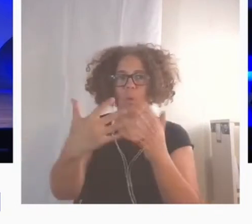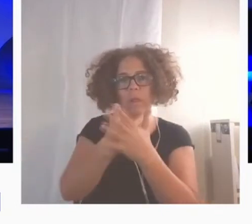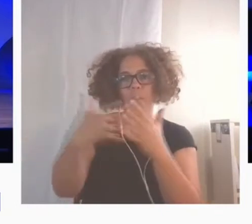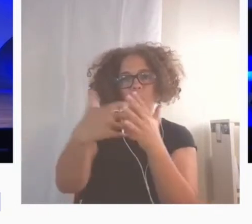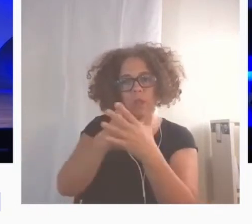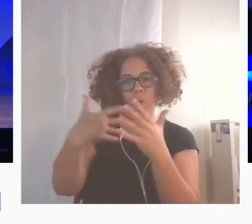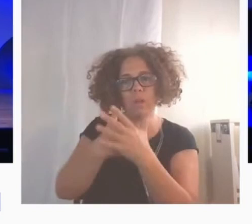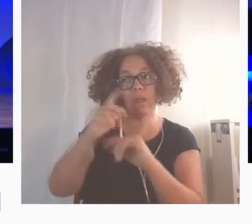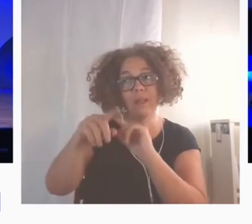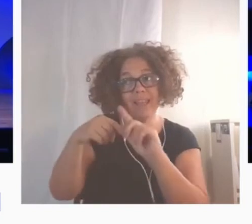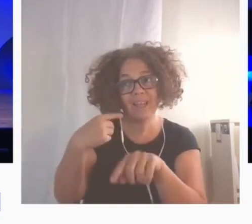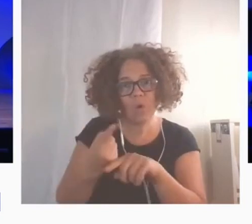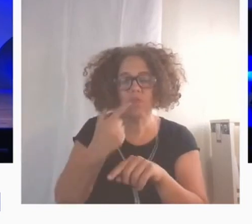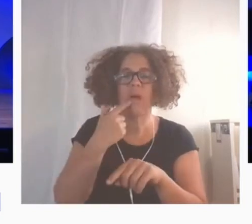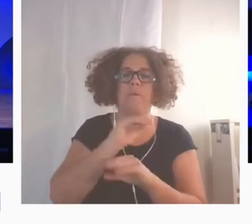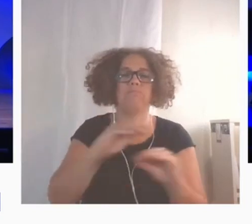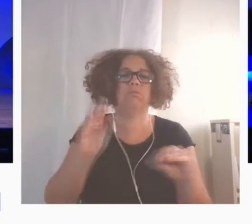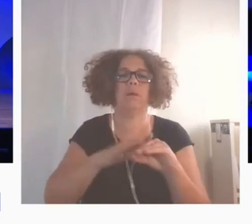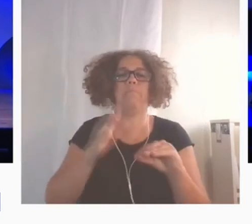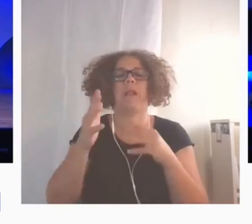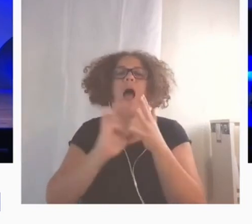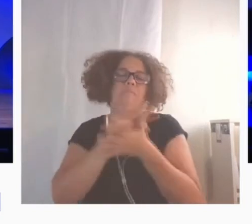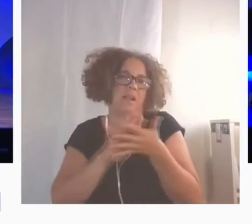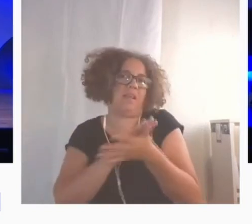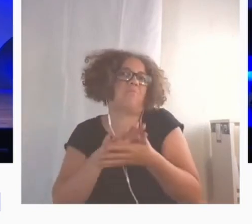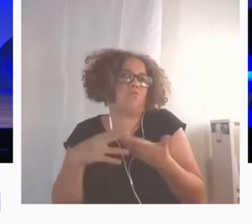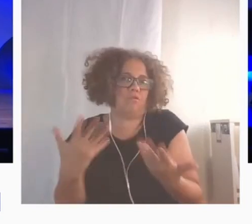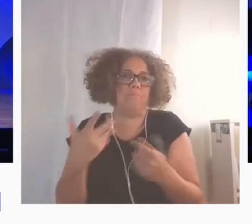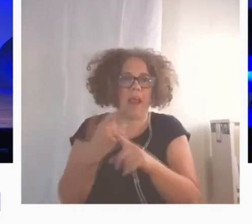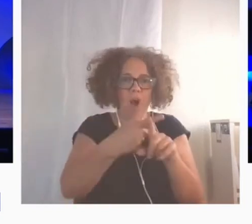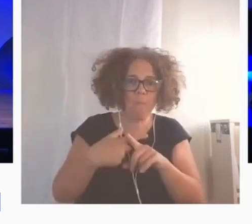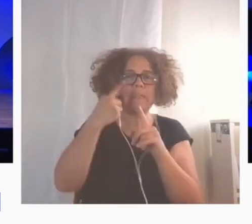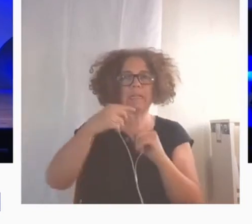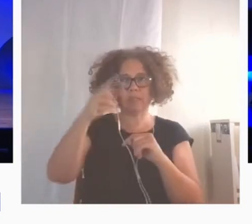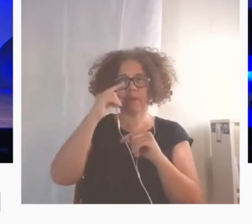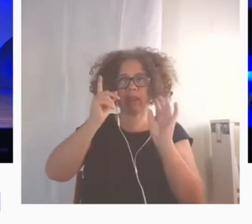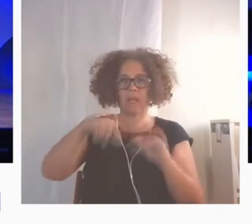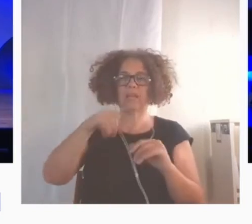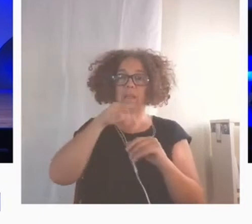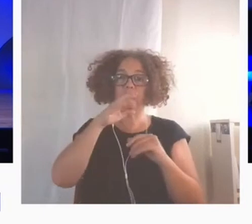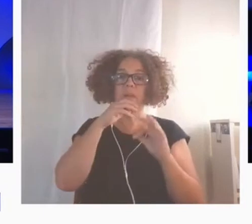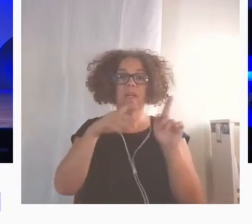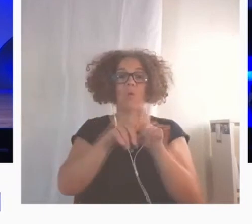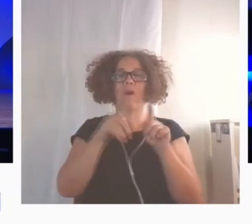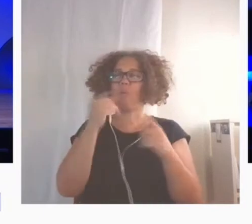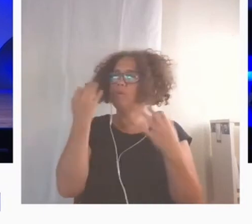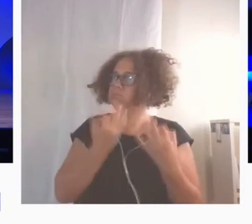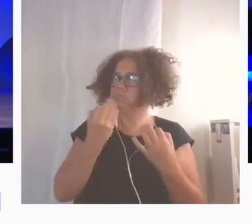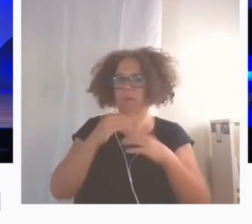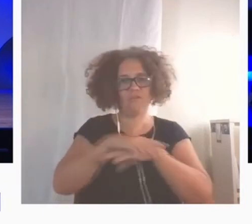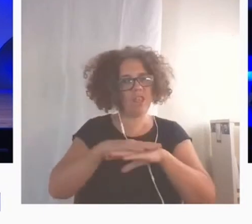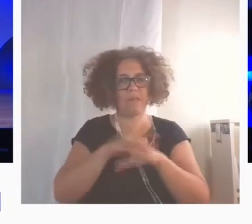luego lo que vamos a hacer es conversar, compartir experiencias, como decía Sol, que es fundamental, siempre con